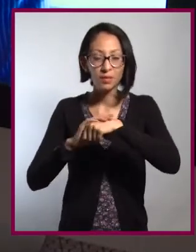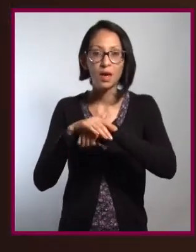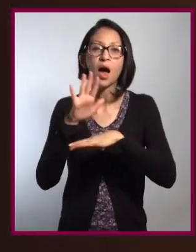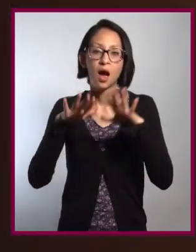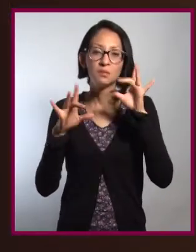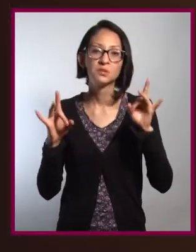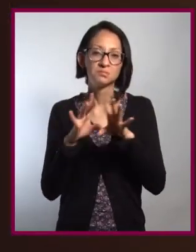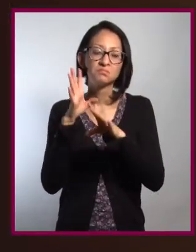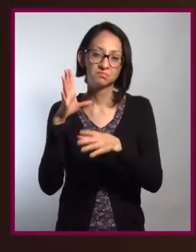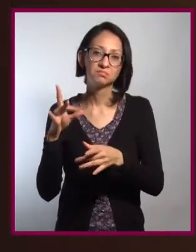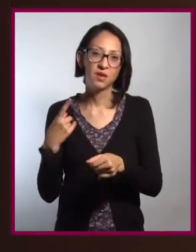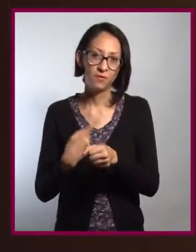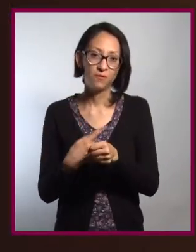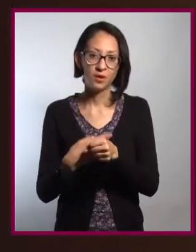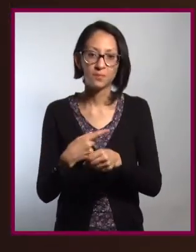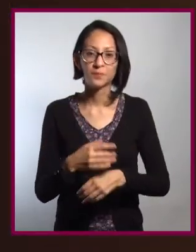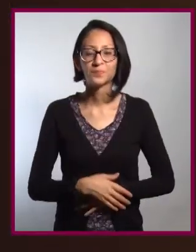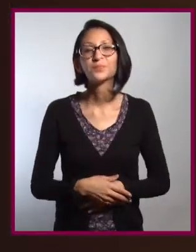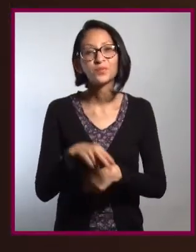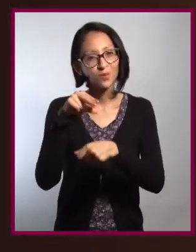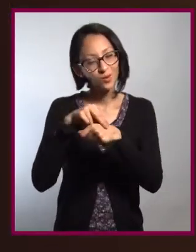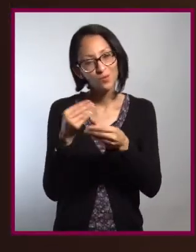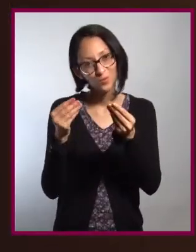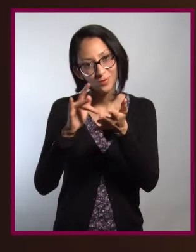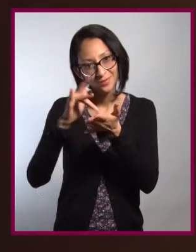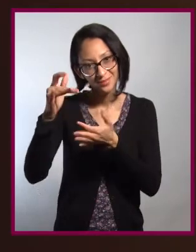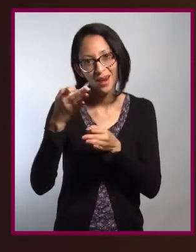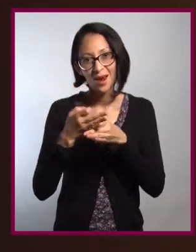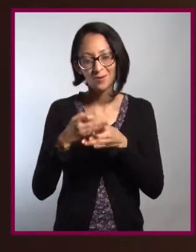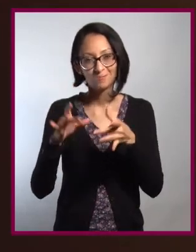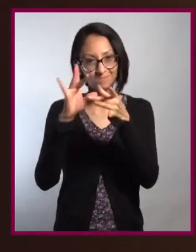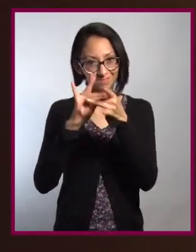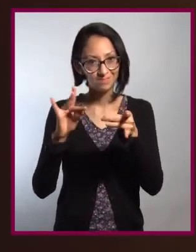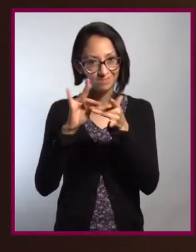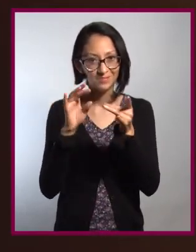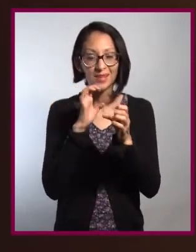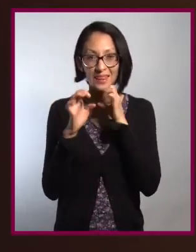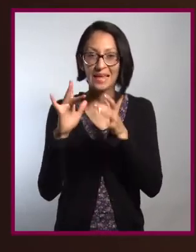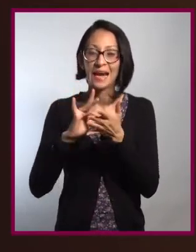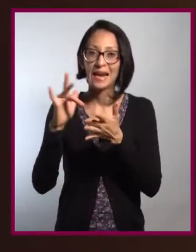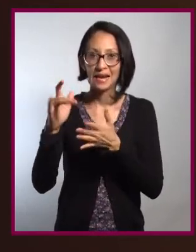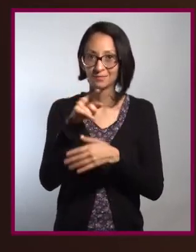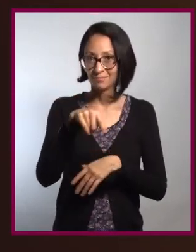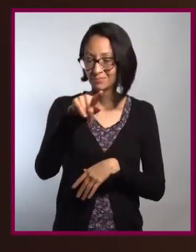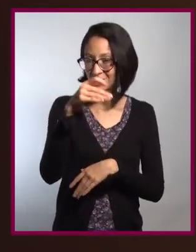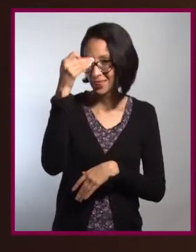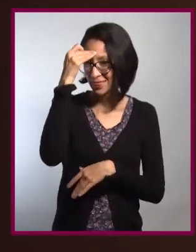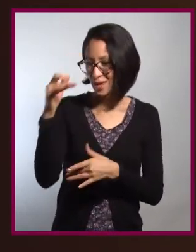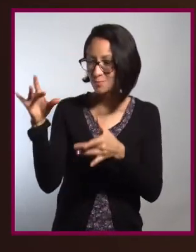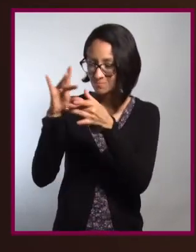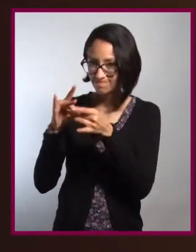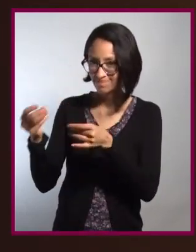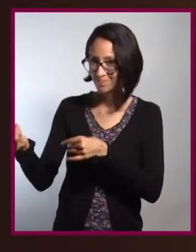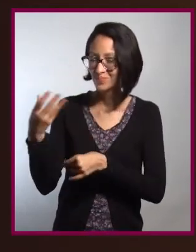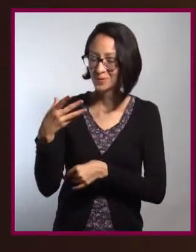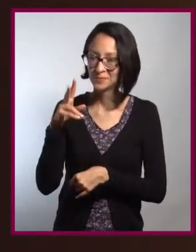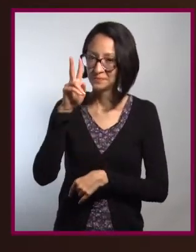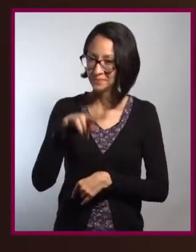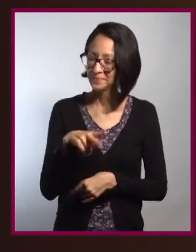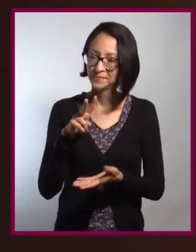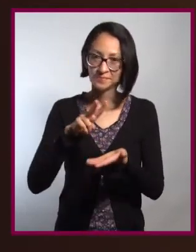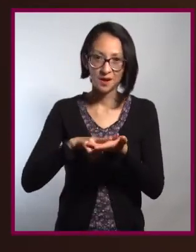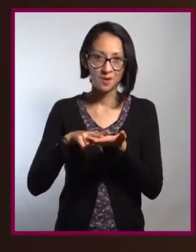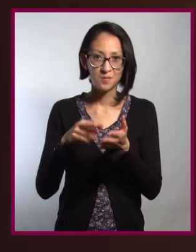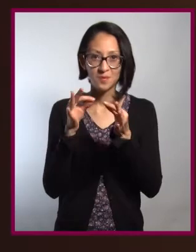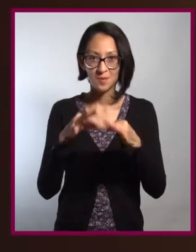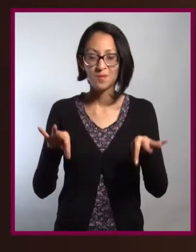mundo. Doctor, pues muchísimas gracias por esta entrevista, gracias por su tiempo, de verdad que es muy útil toda la información que nos comparte y pues ahora ya